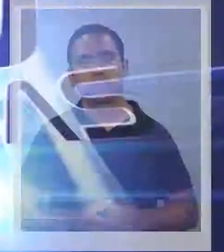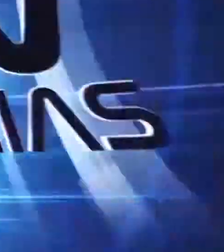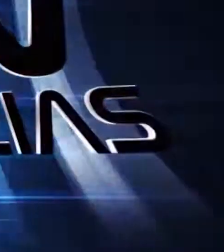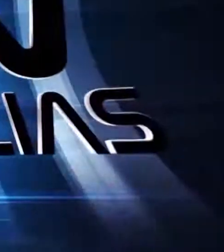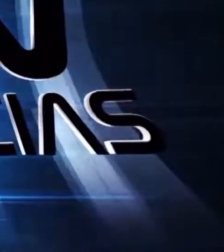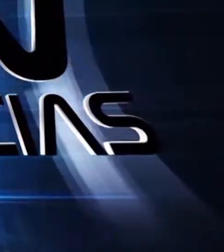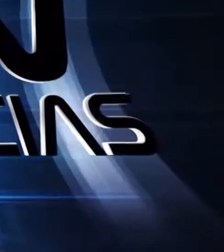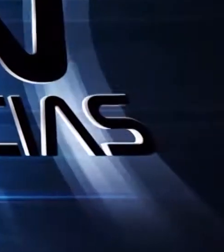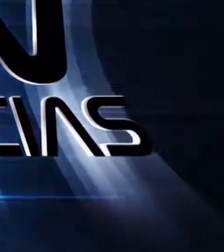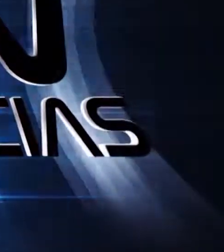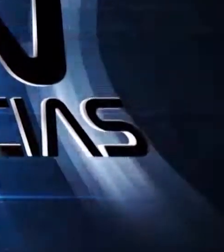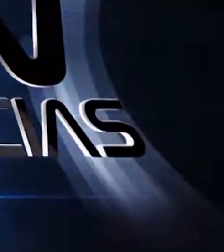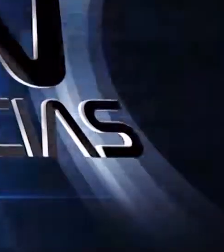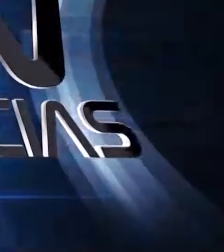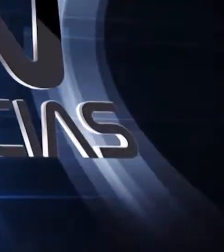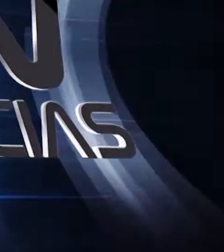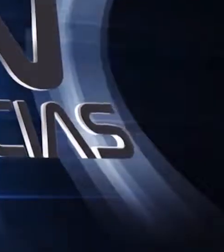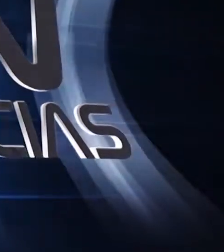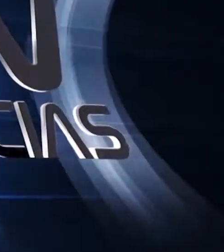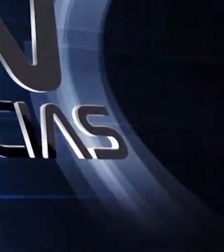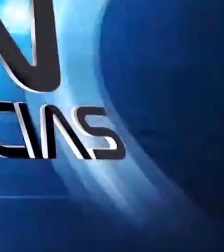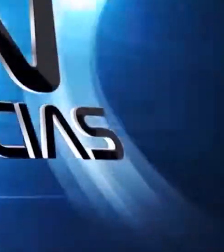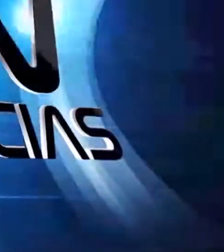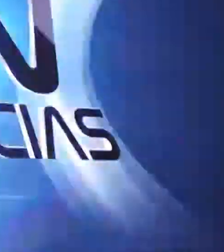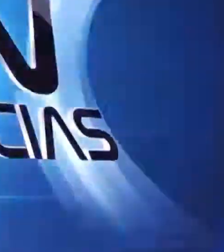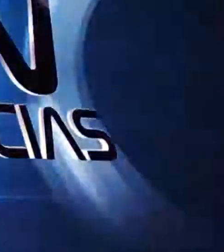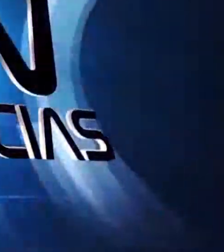¡Gracias! ¡Gracias! ¡Gracias!